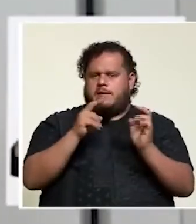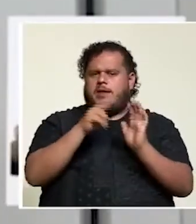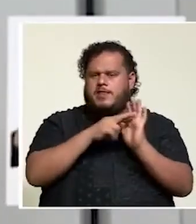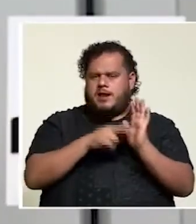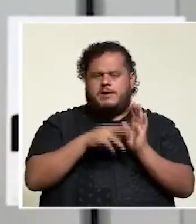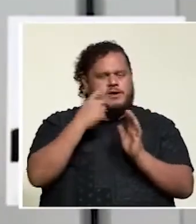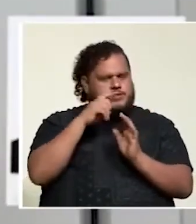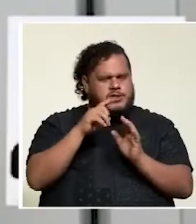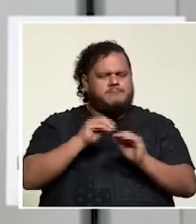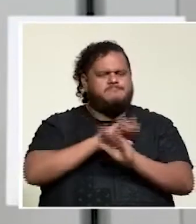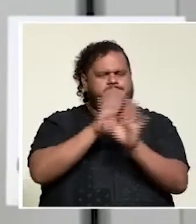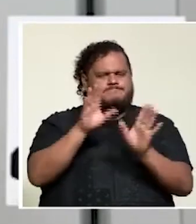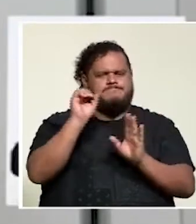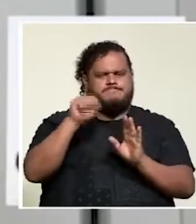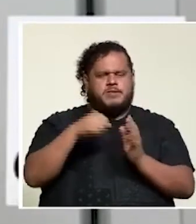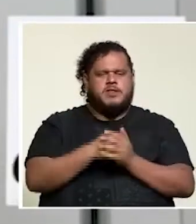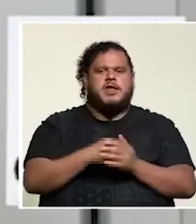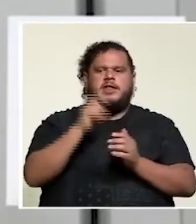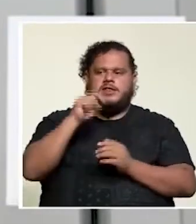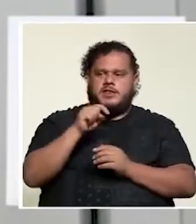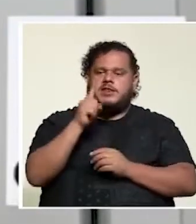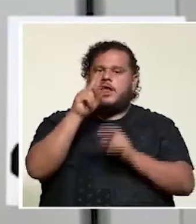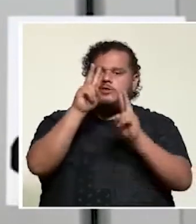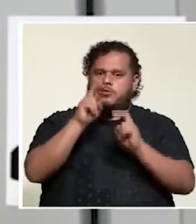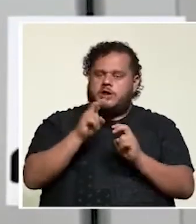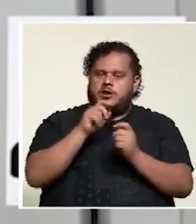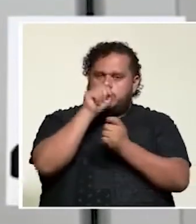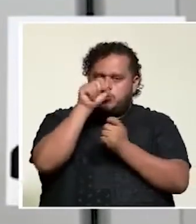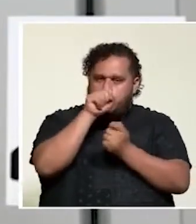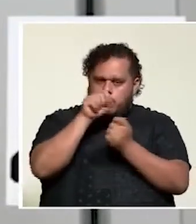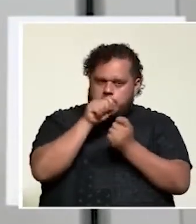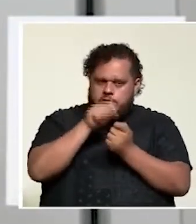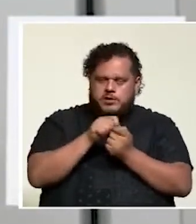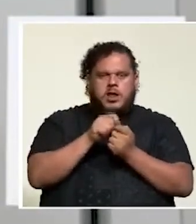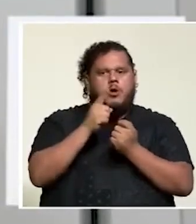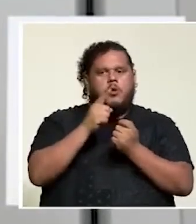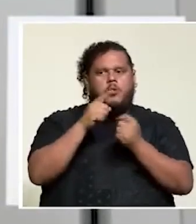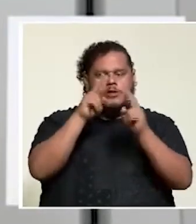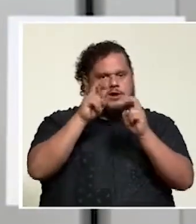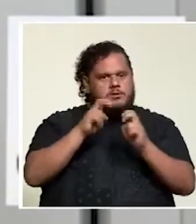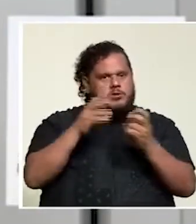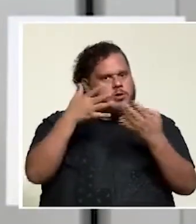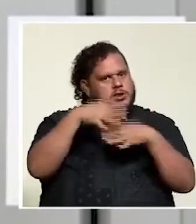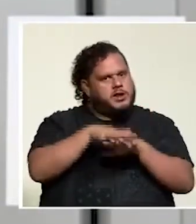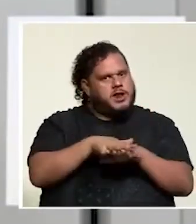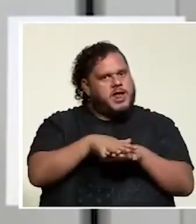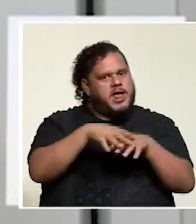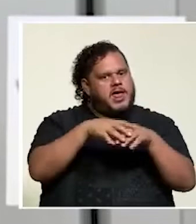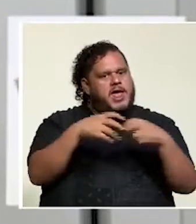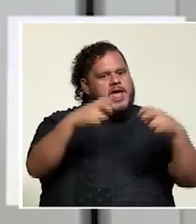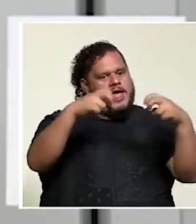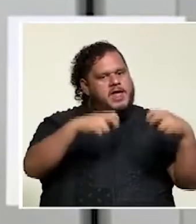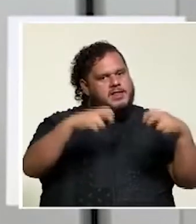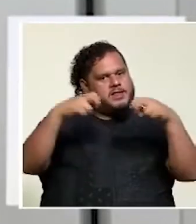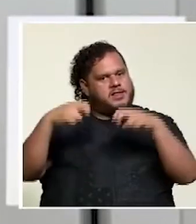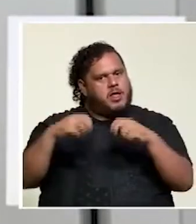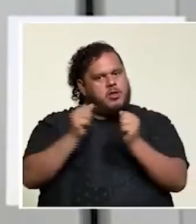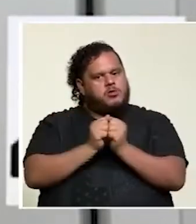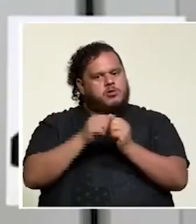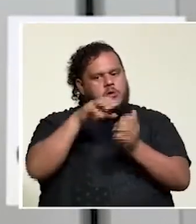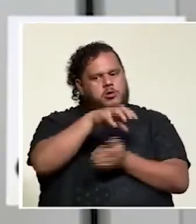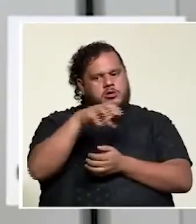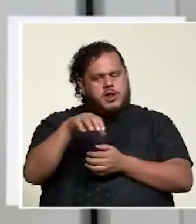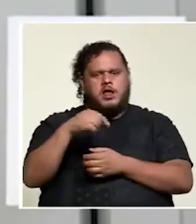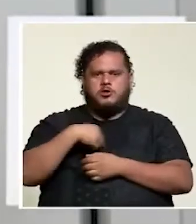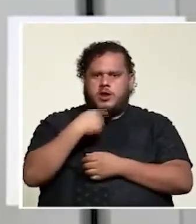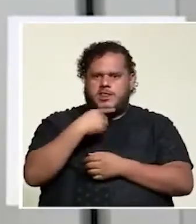sí. Requiere de una revisión minuciosa, de una revisión integral, sentado con los sectores. Y ahí es donde le digo a ustedes, los educadores,